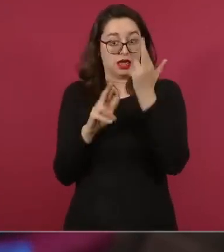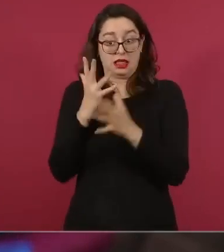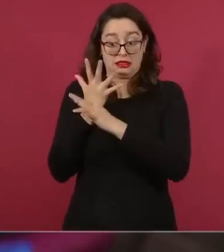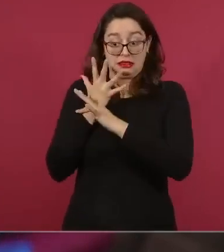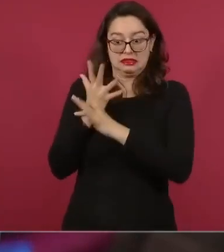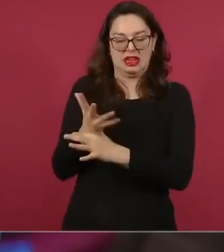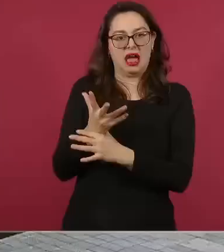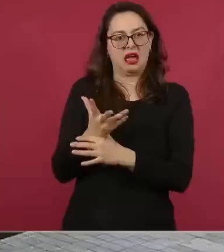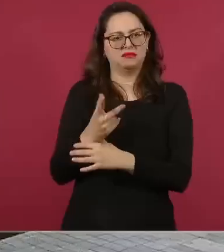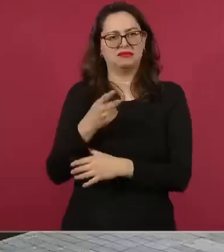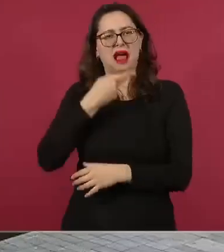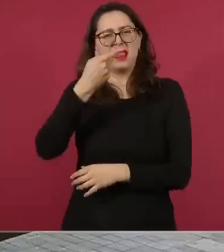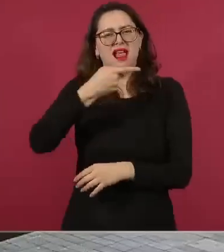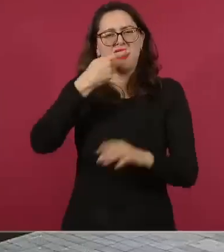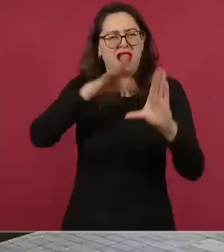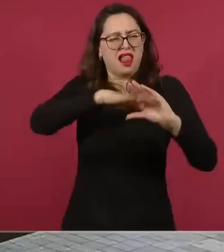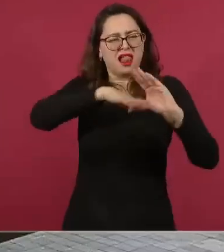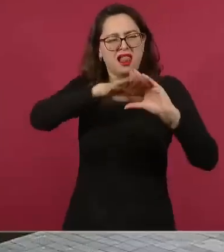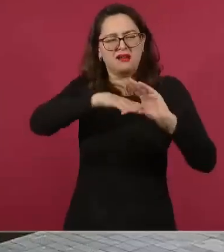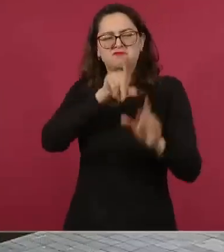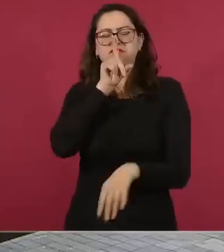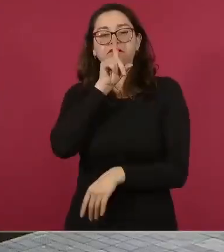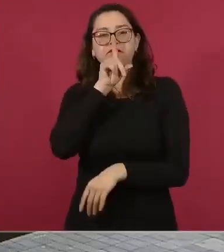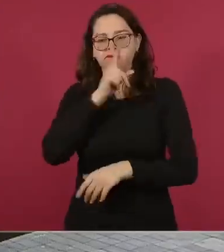Es muy